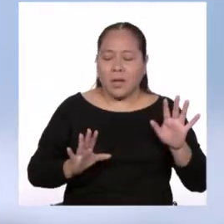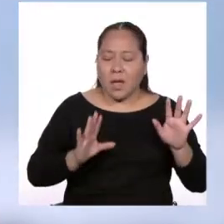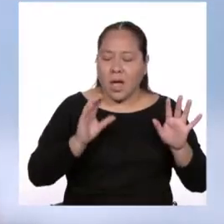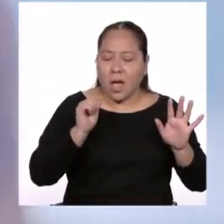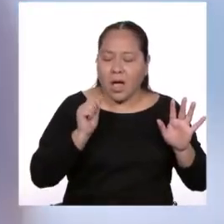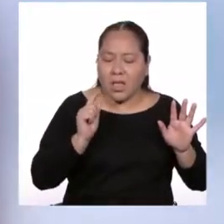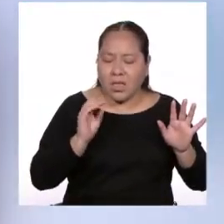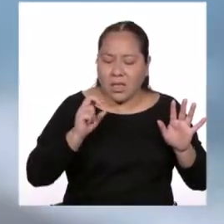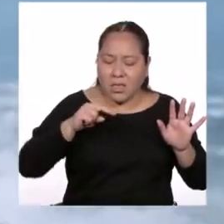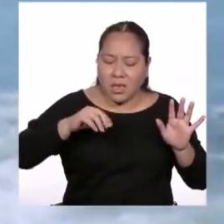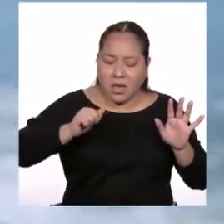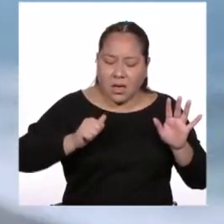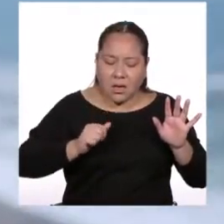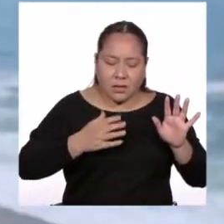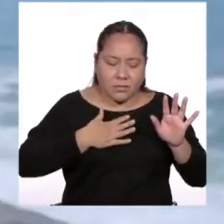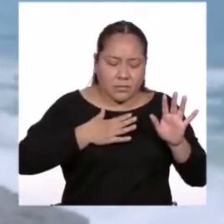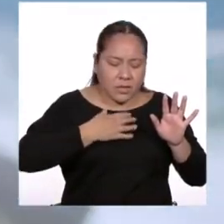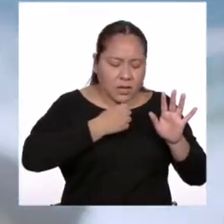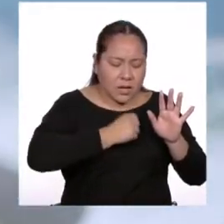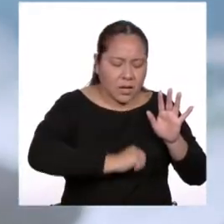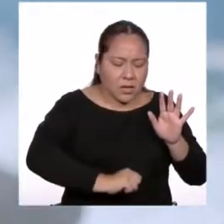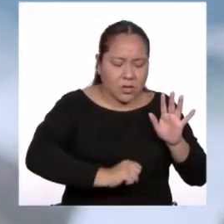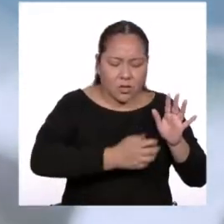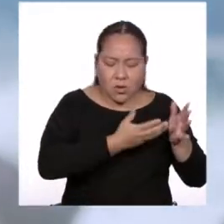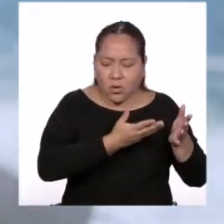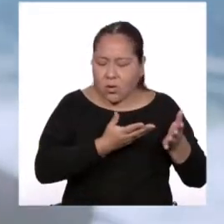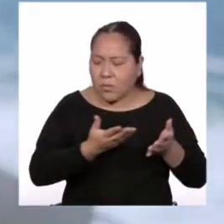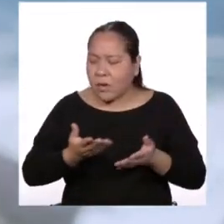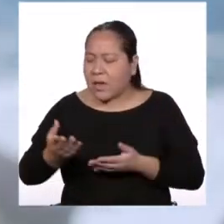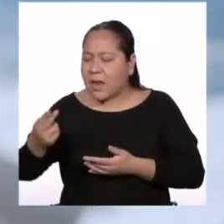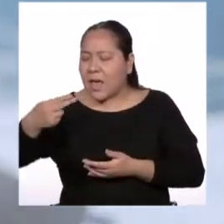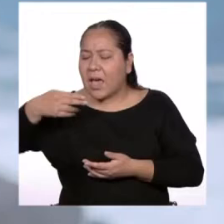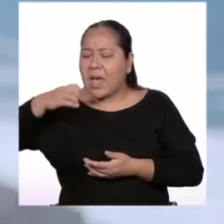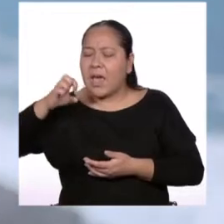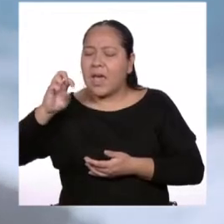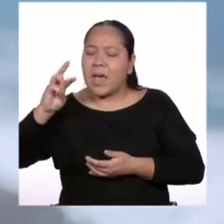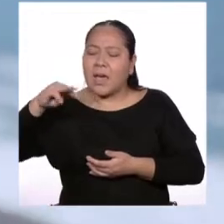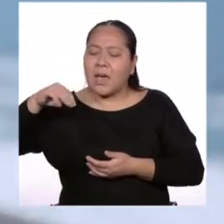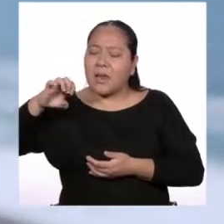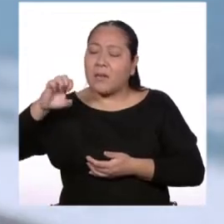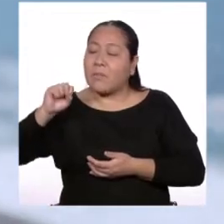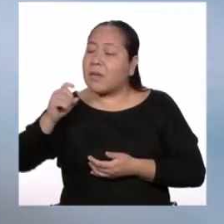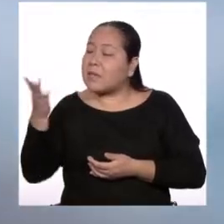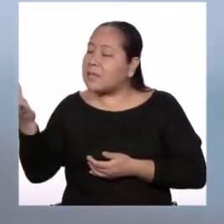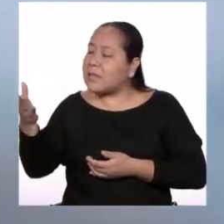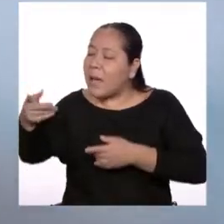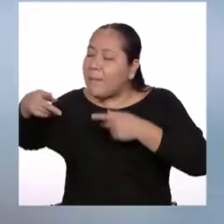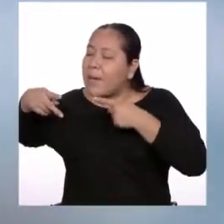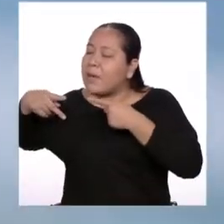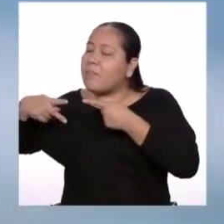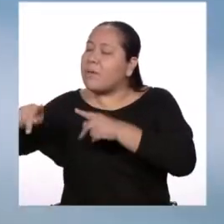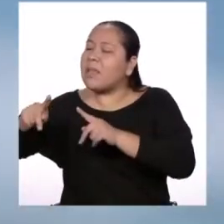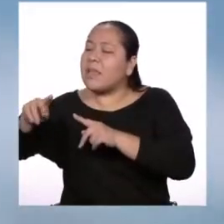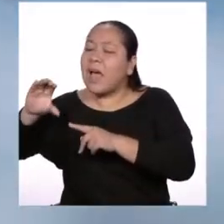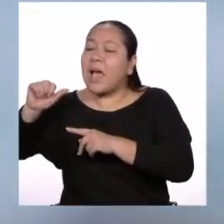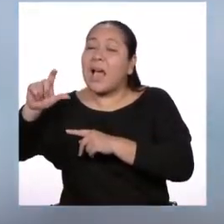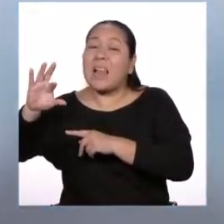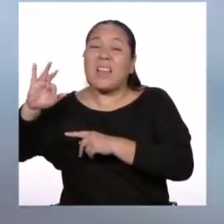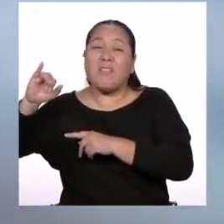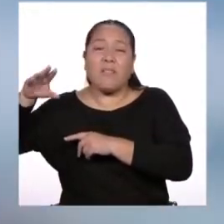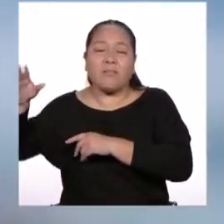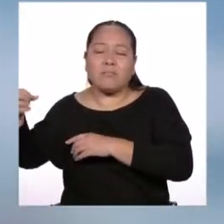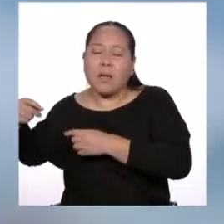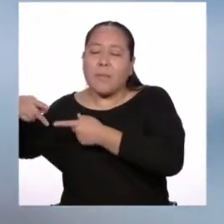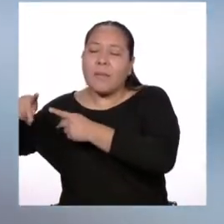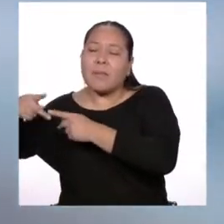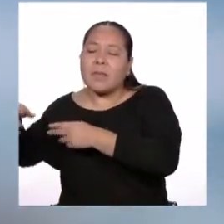Atenea, hija. Enviaré a Hermes para que ordene a la ninfa dejar libre a Odiseo para que pueda volver a casa. Pero